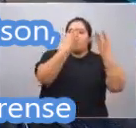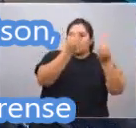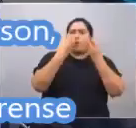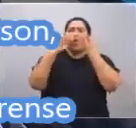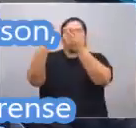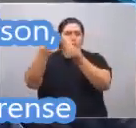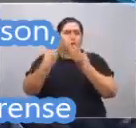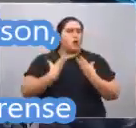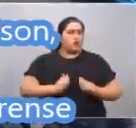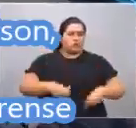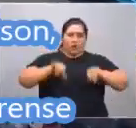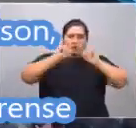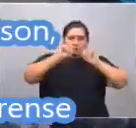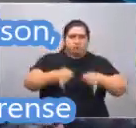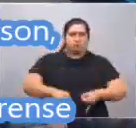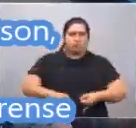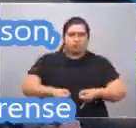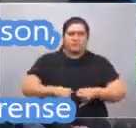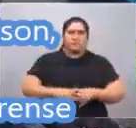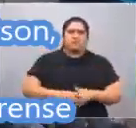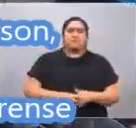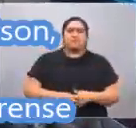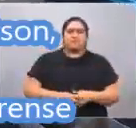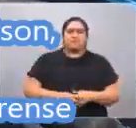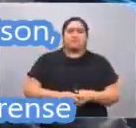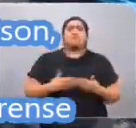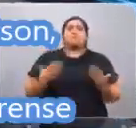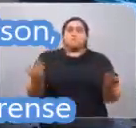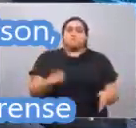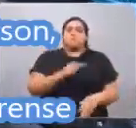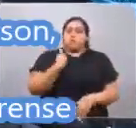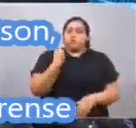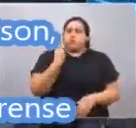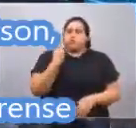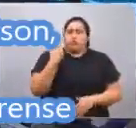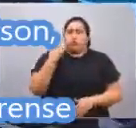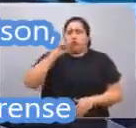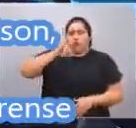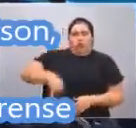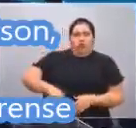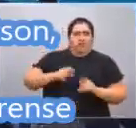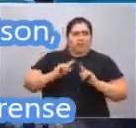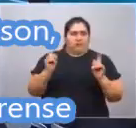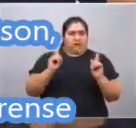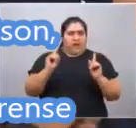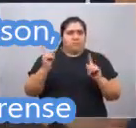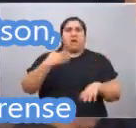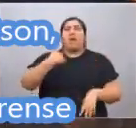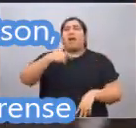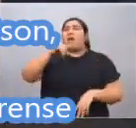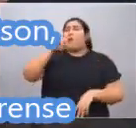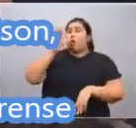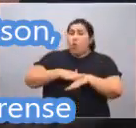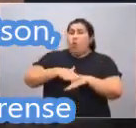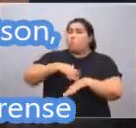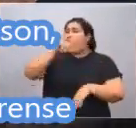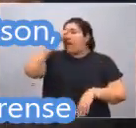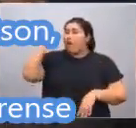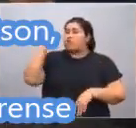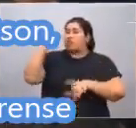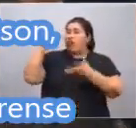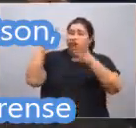de la provincia de Buenos Aires. No vamos a aceptar la disolución nacional. No